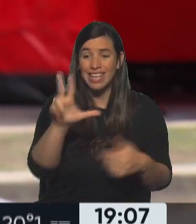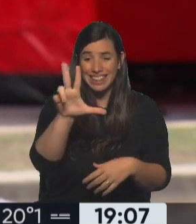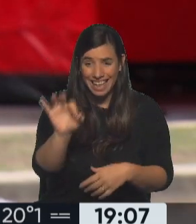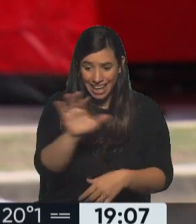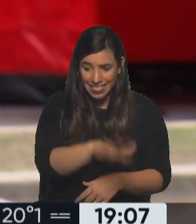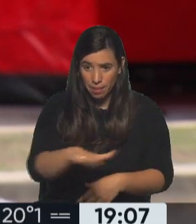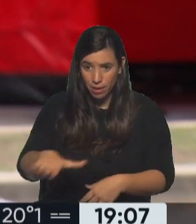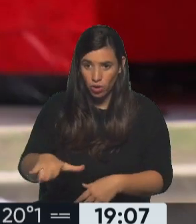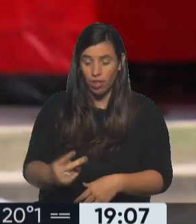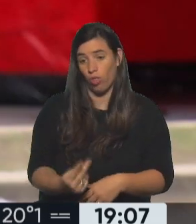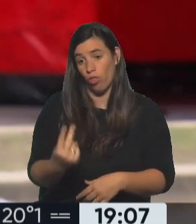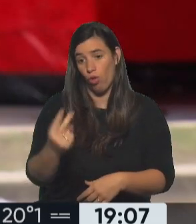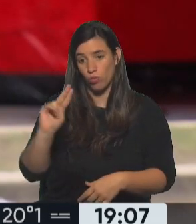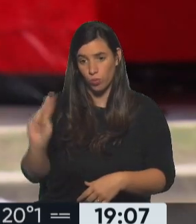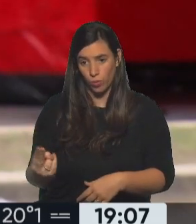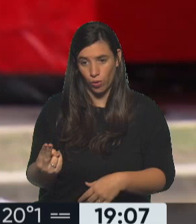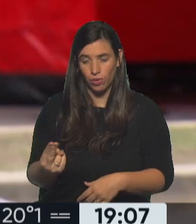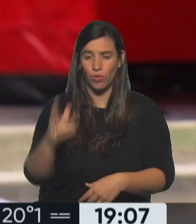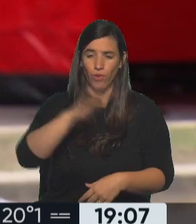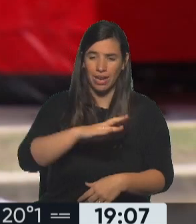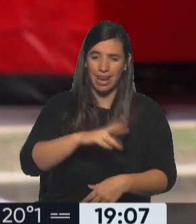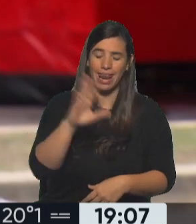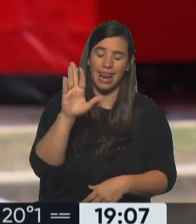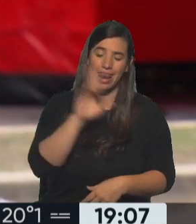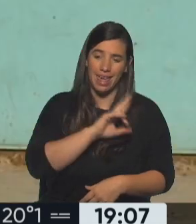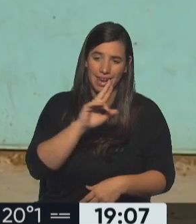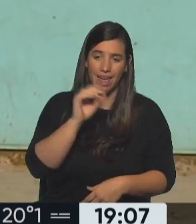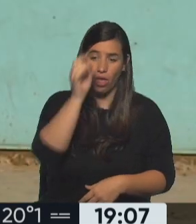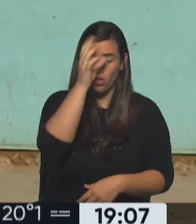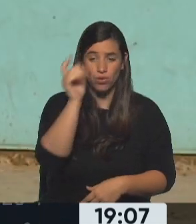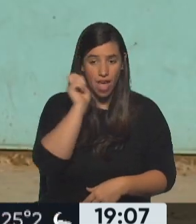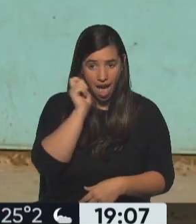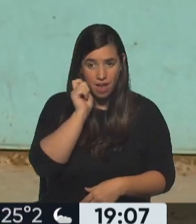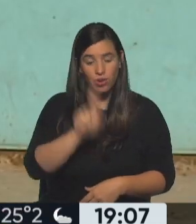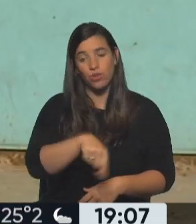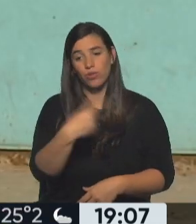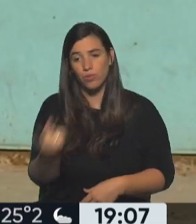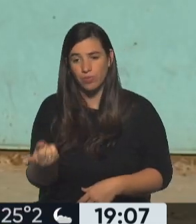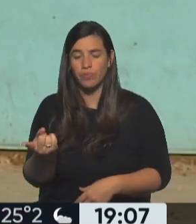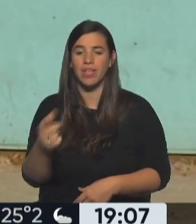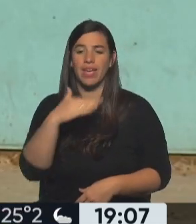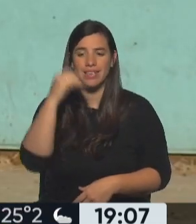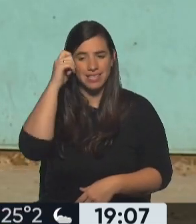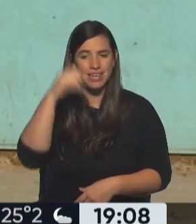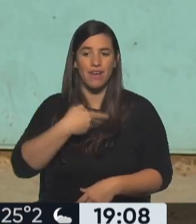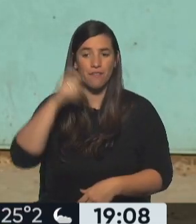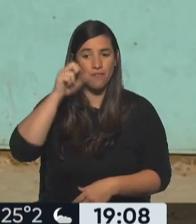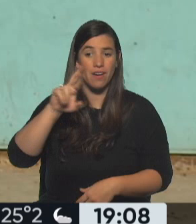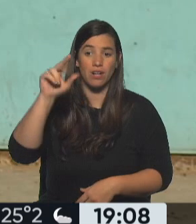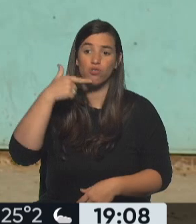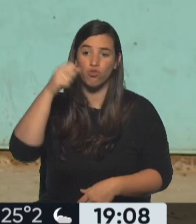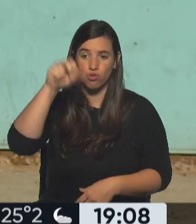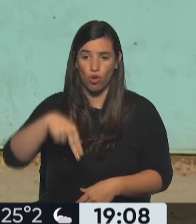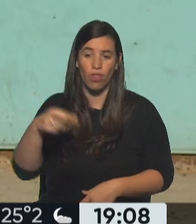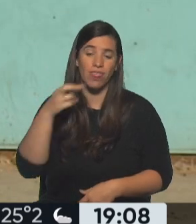los fallecidos, digamos, ¿no? La nena de 12 años y Jefferson de 19. Aproximadamente a las 3 de la mañana se